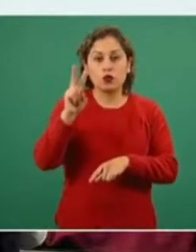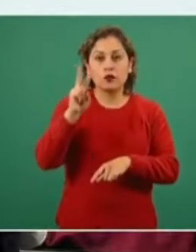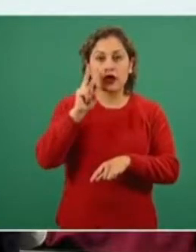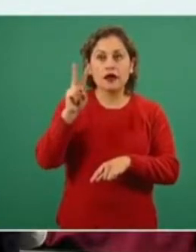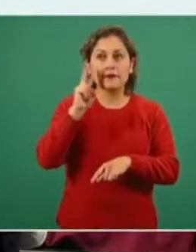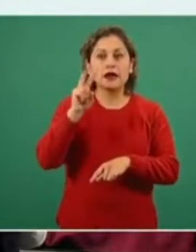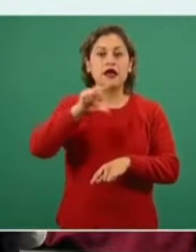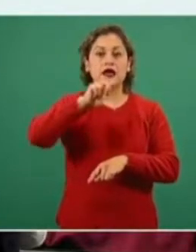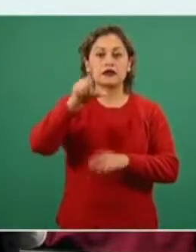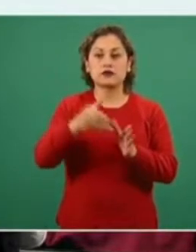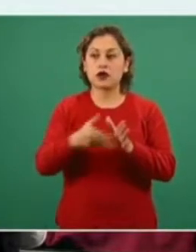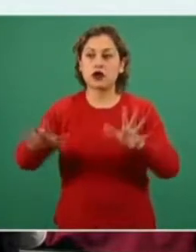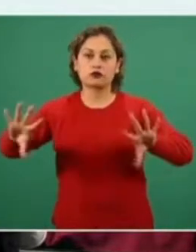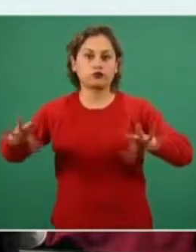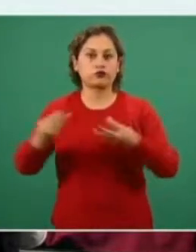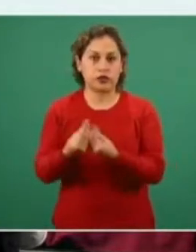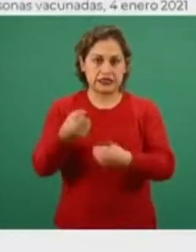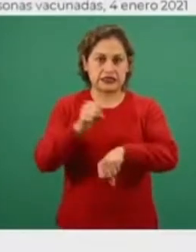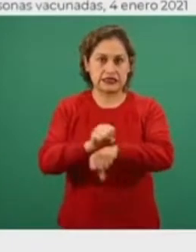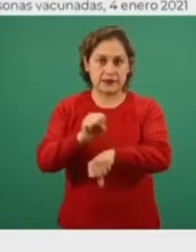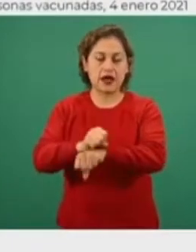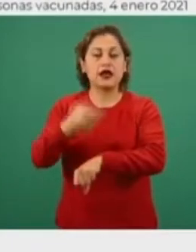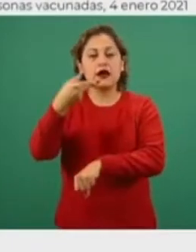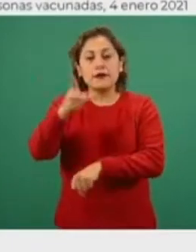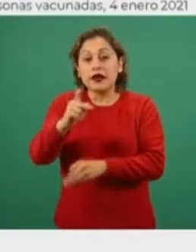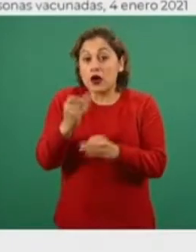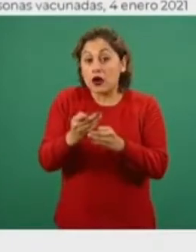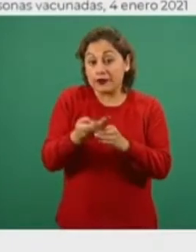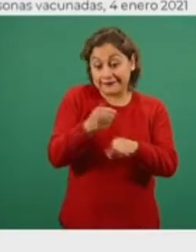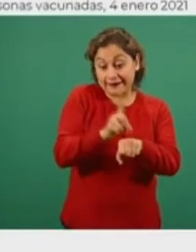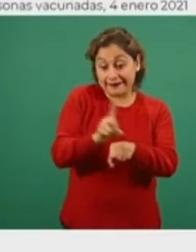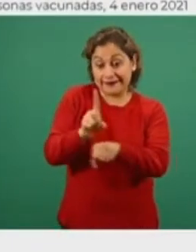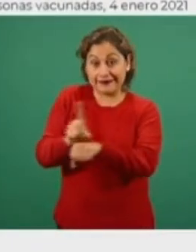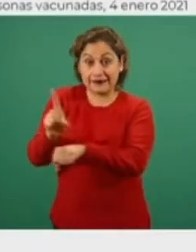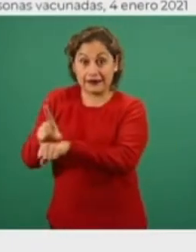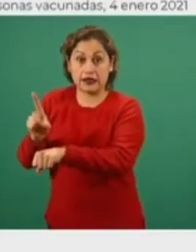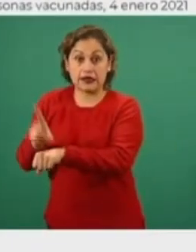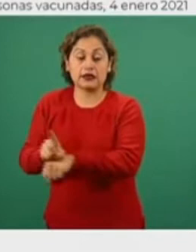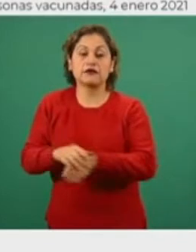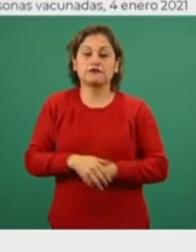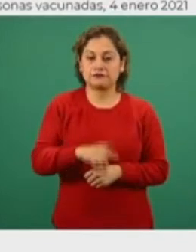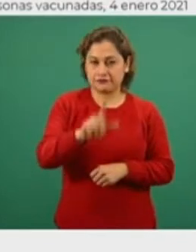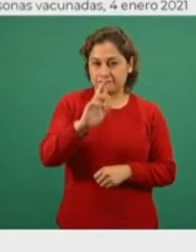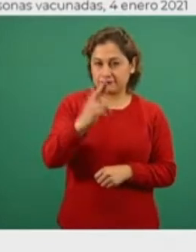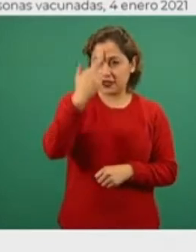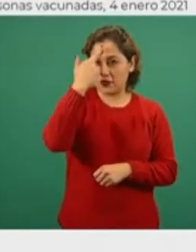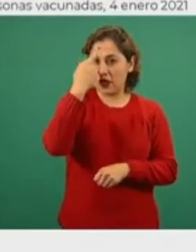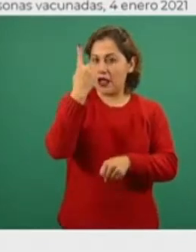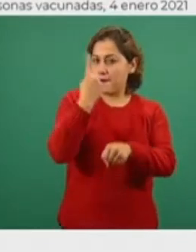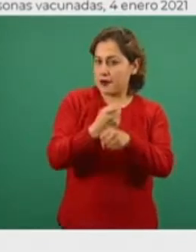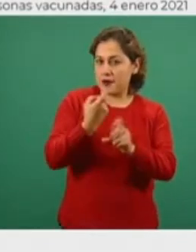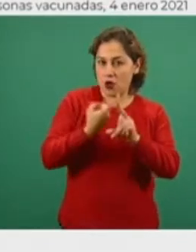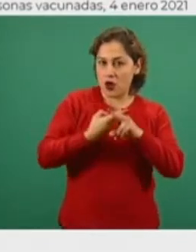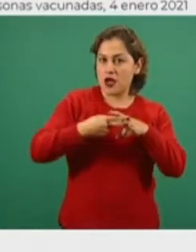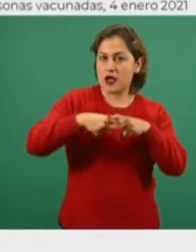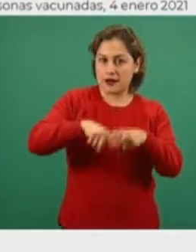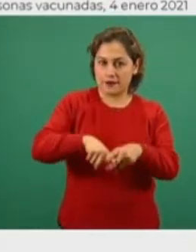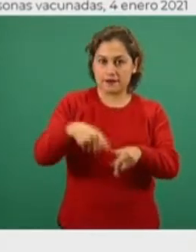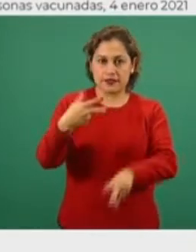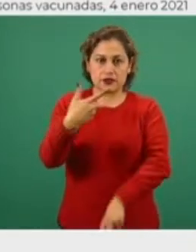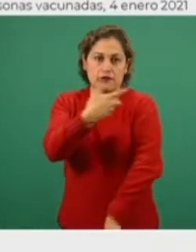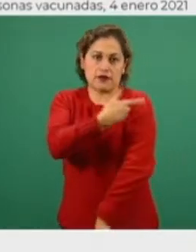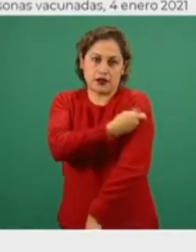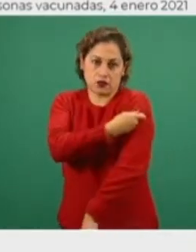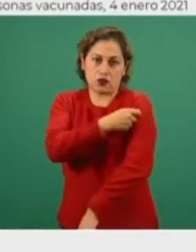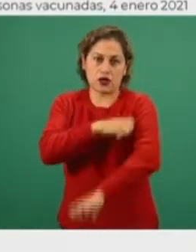por semana, pero ahorita el primer día que hubo aplicación, recuerden que en esta primera fase, que es la vacuna de